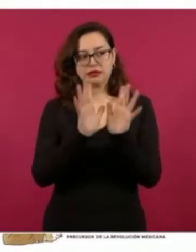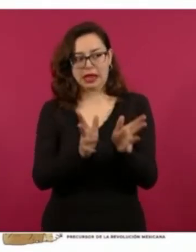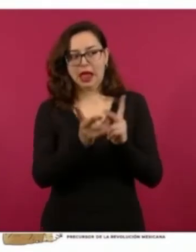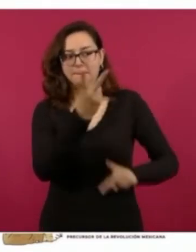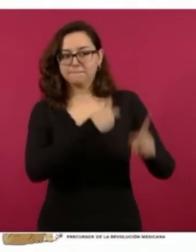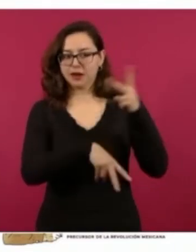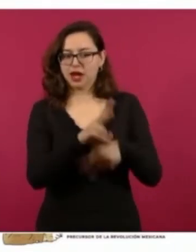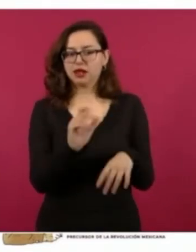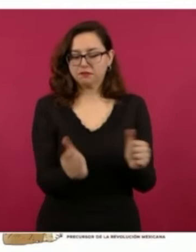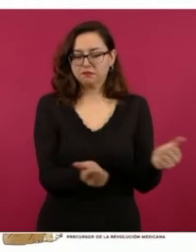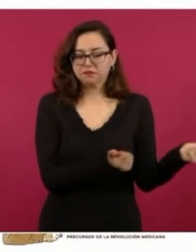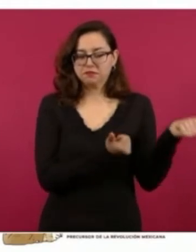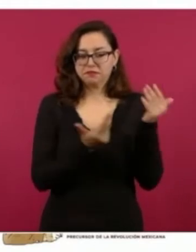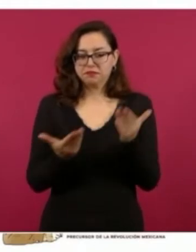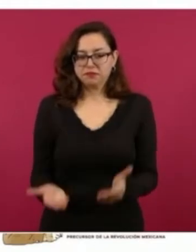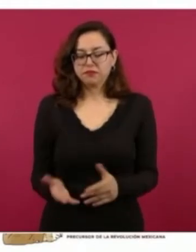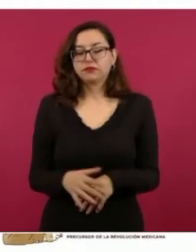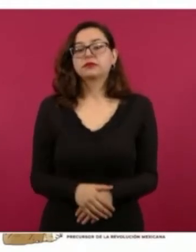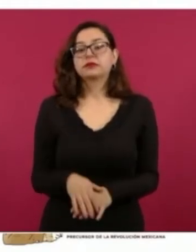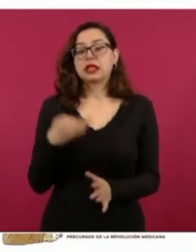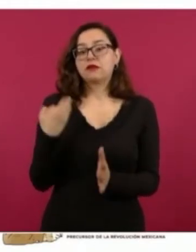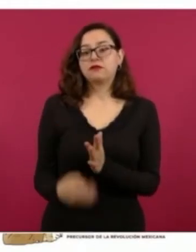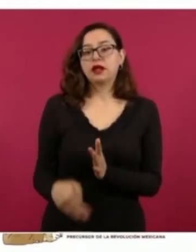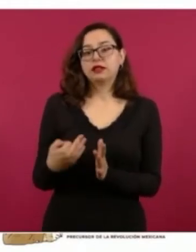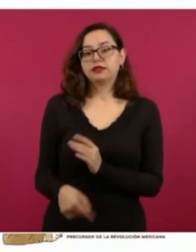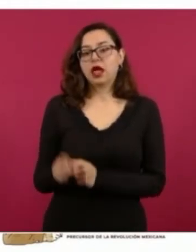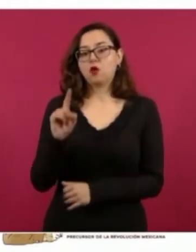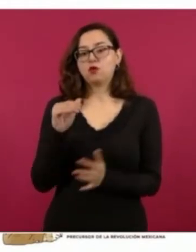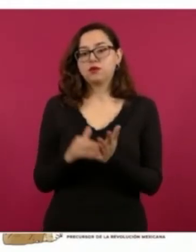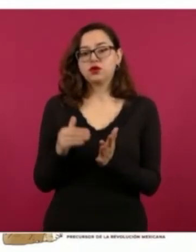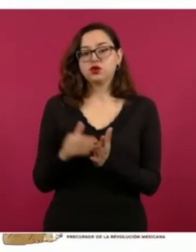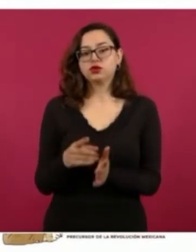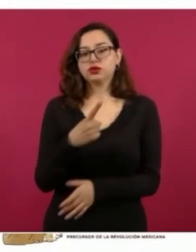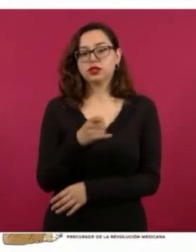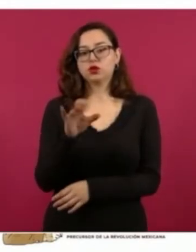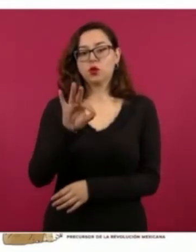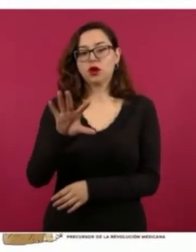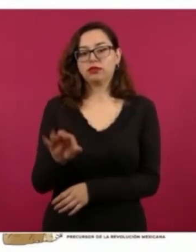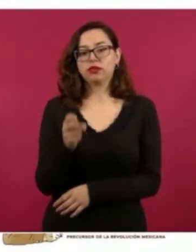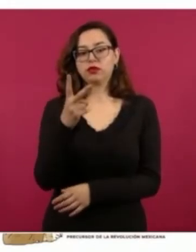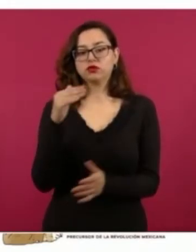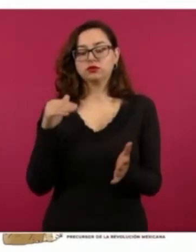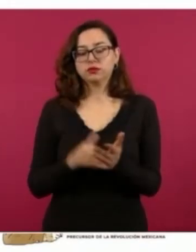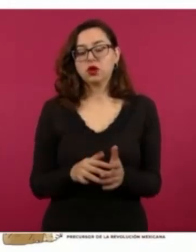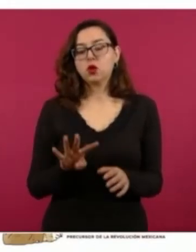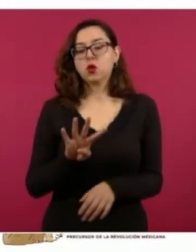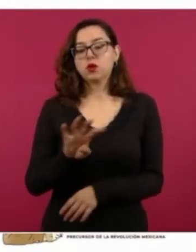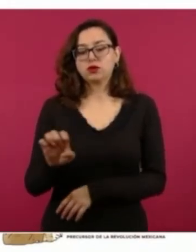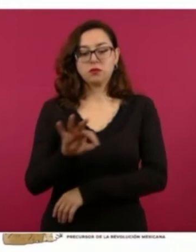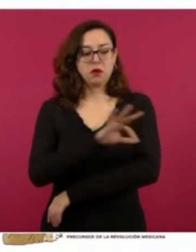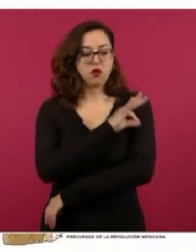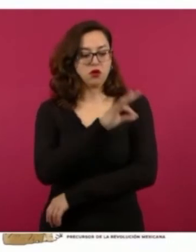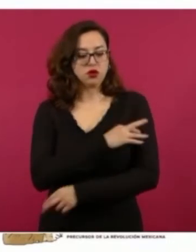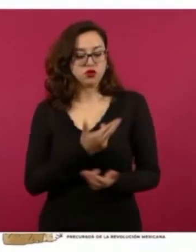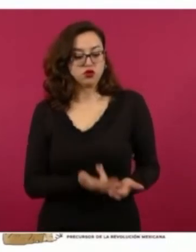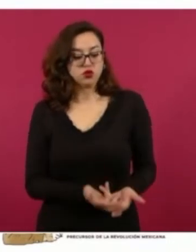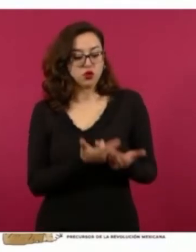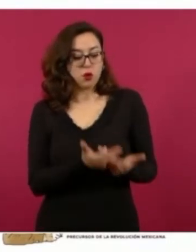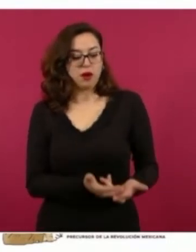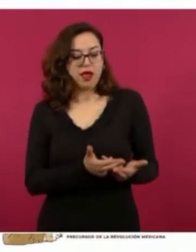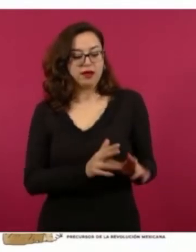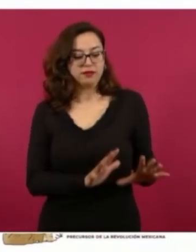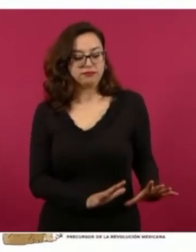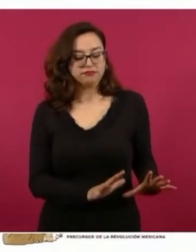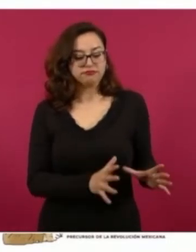de edad eso nos dejó un remanente de un millón 142 mil 4 vacunas que en su momento se